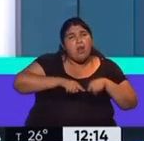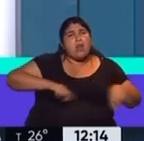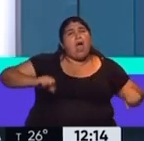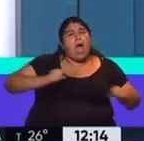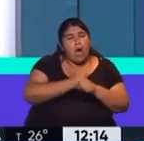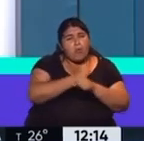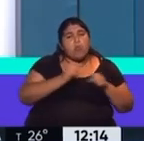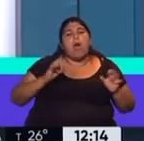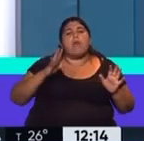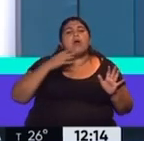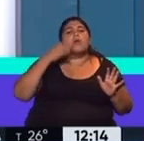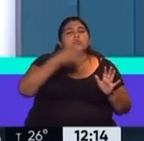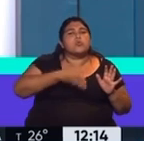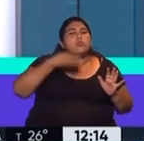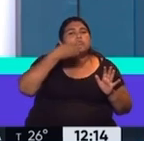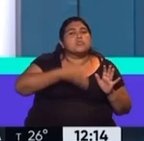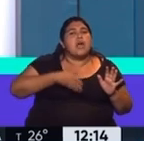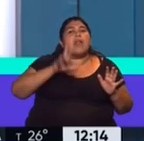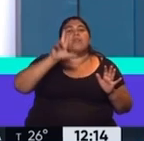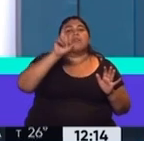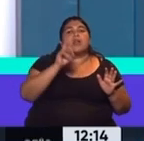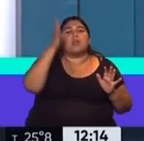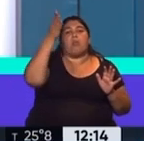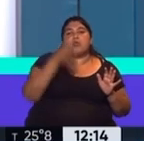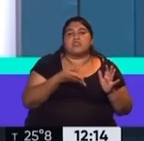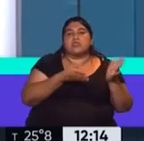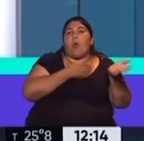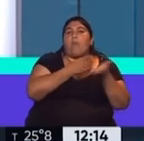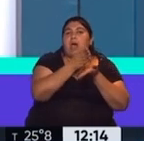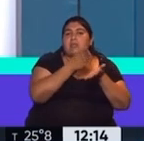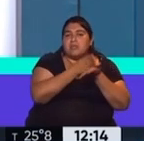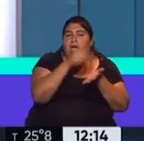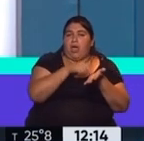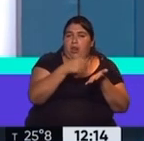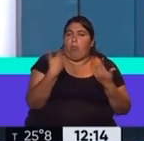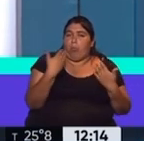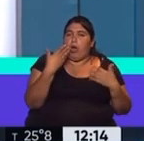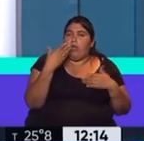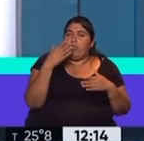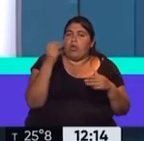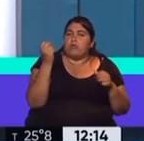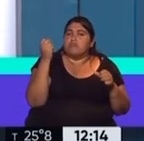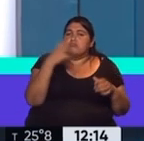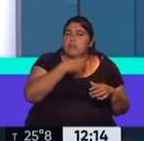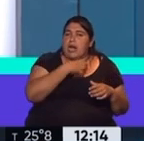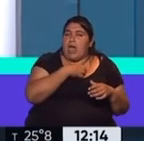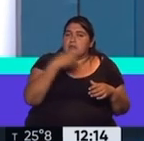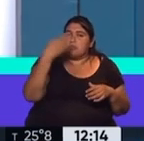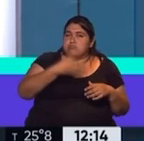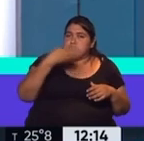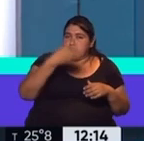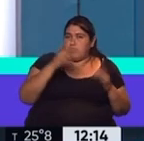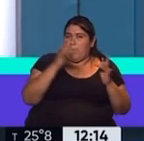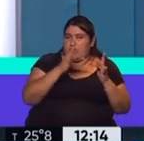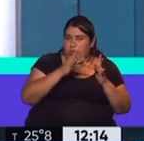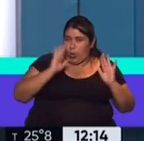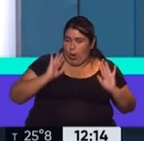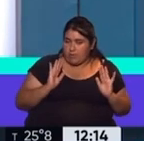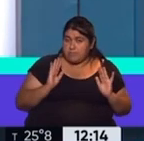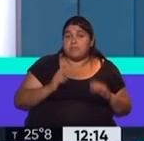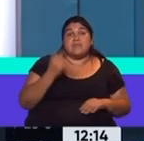al cursar hasta el 30 por ciento de las materias virtuales hasta el 30 por ciento ya hemos venido dos años